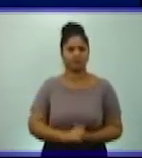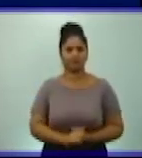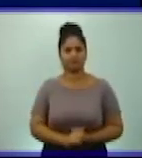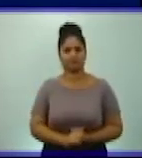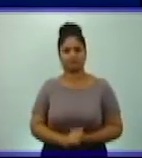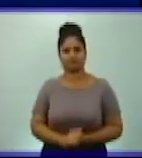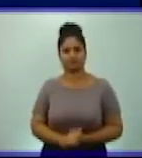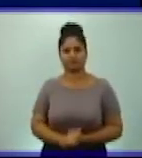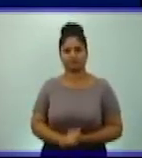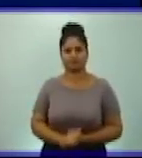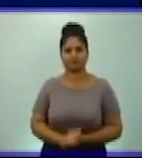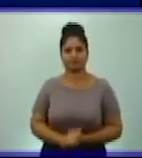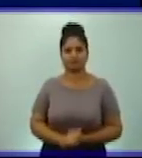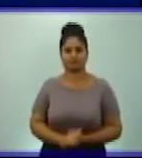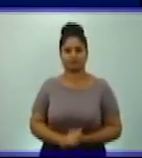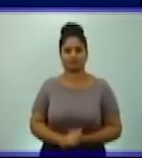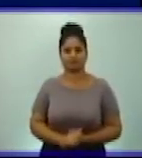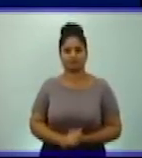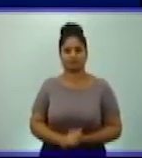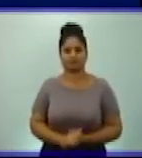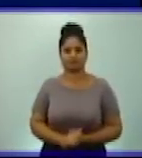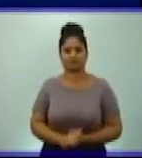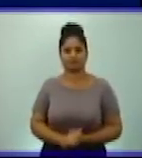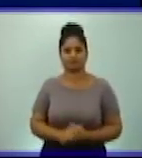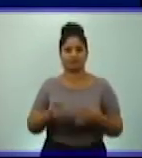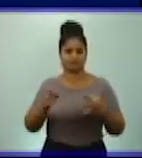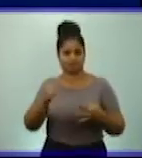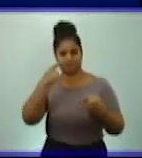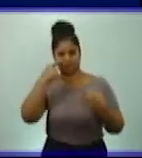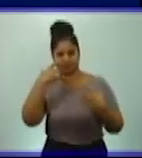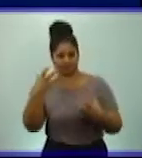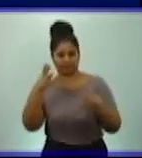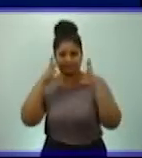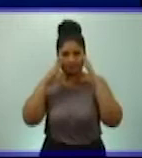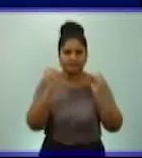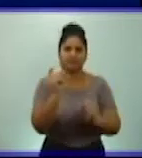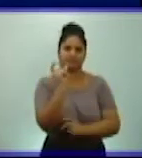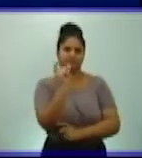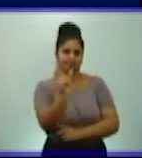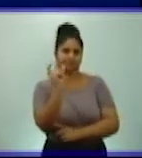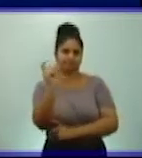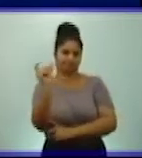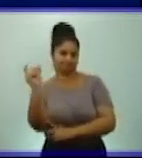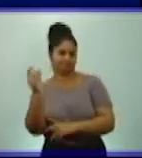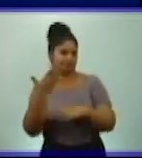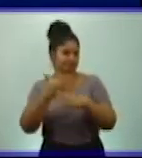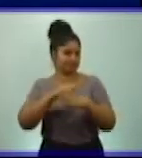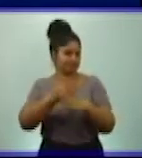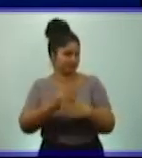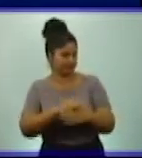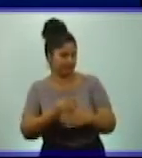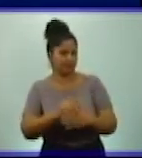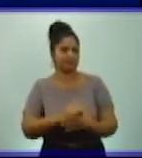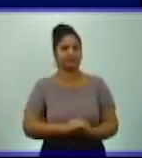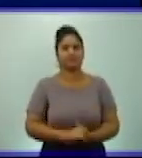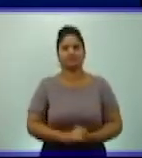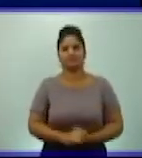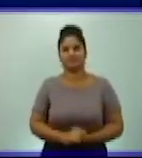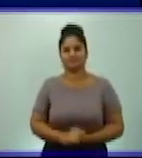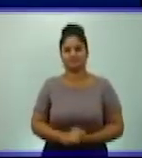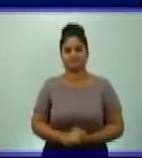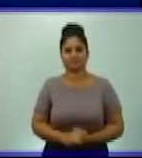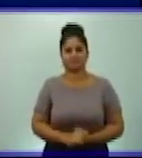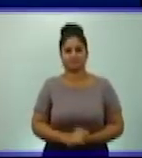para poder comprender el texto. Sabemos, por supuesto, que quien habla es Sor Juana, la poetisa, porque emplea la